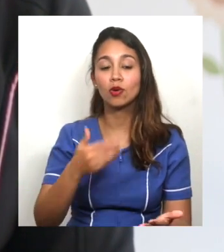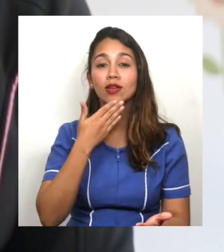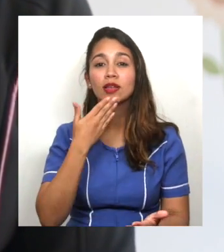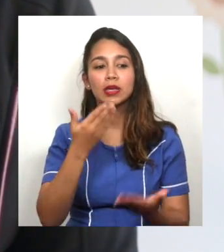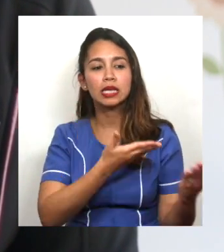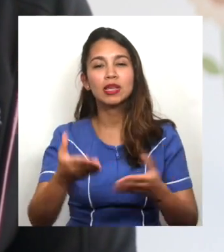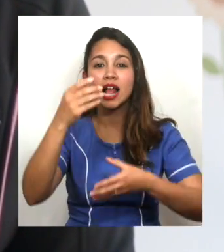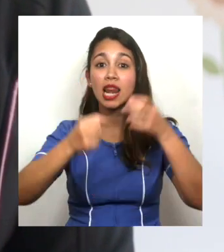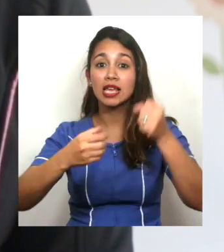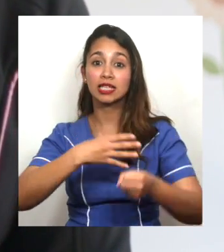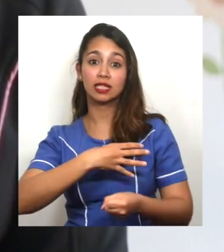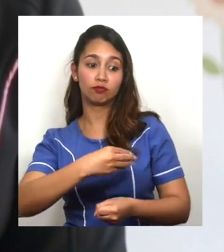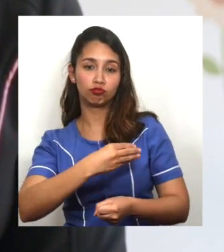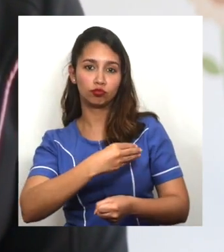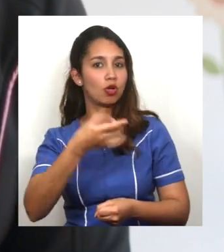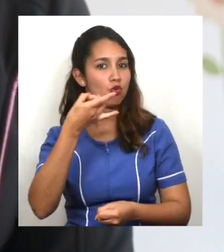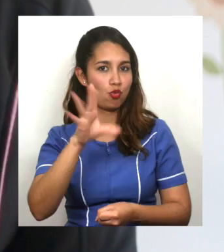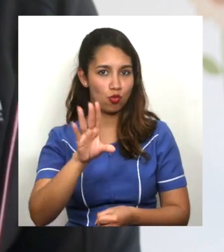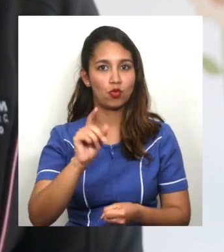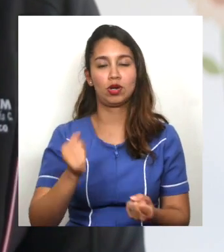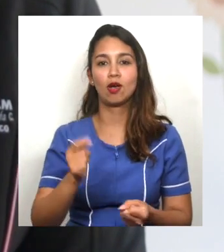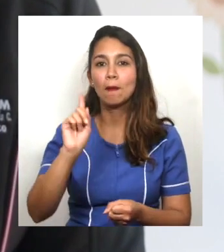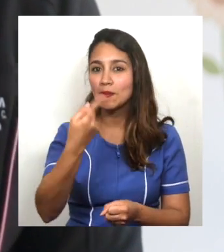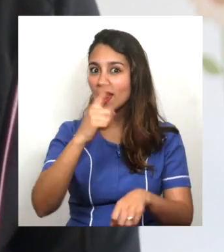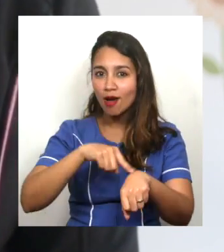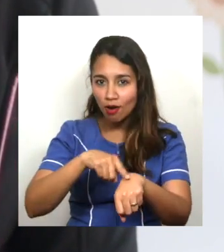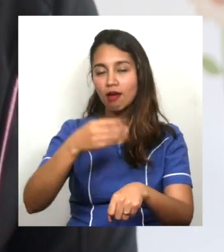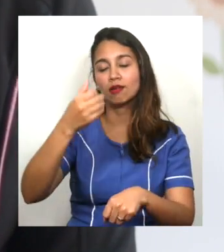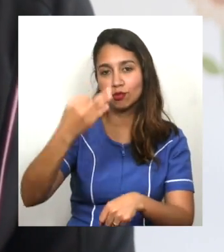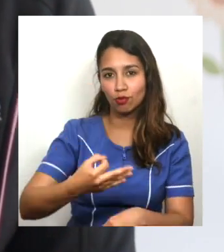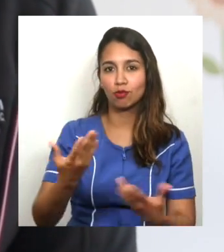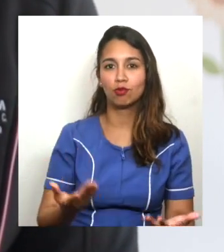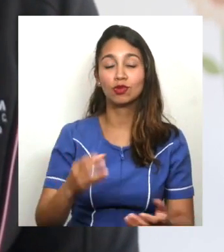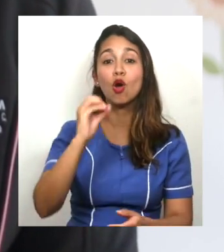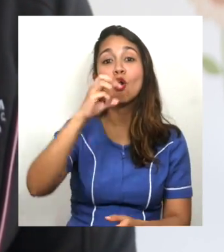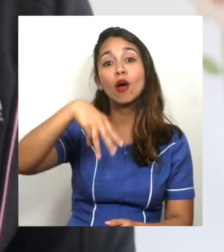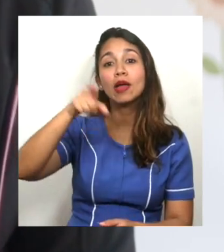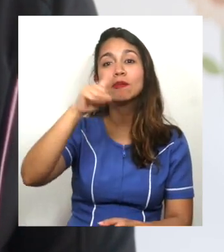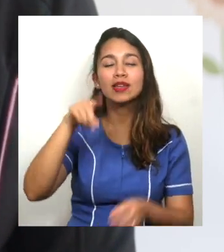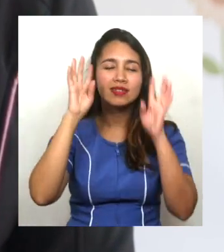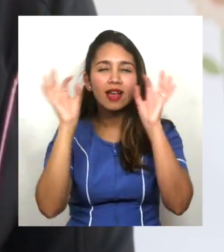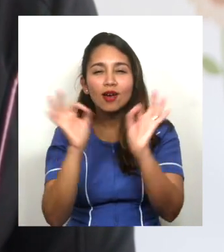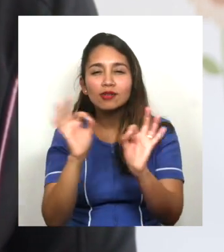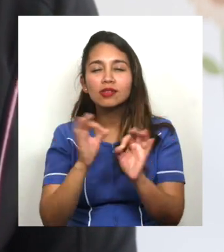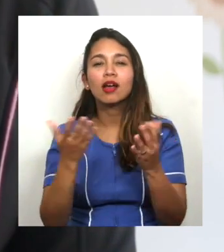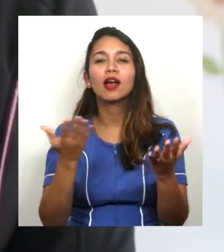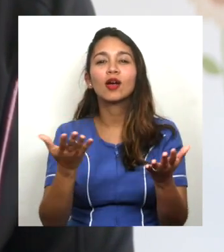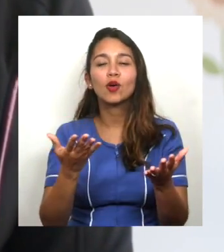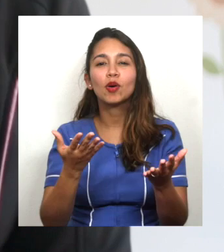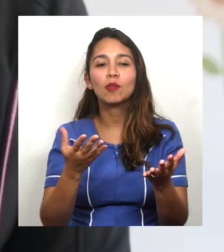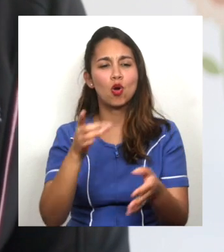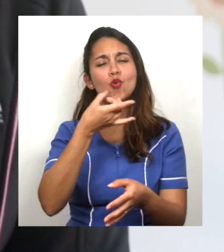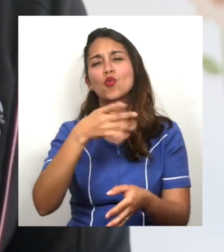lactancia materna inicial dentro de la primera hora de vida. La Organización Mundial de la Salud recomienda amamantar de